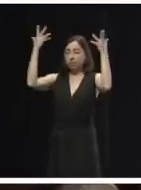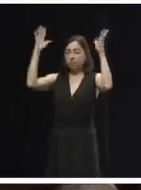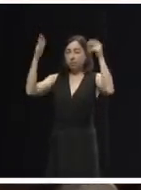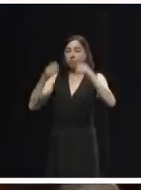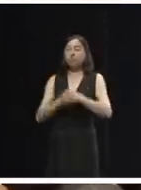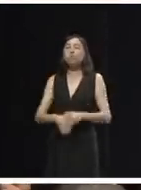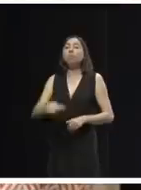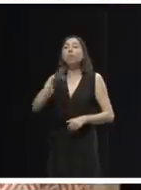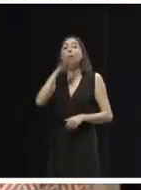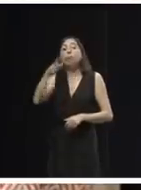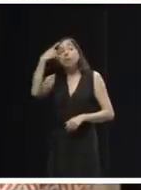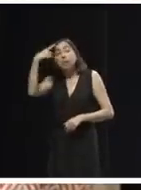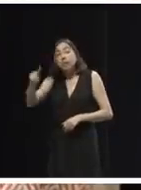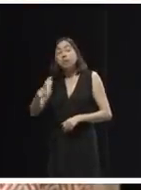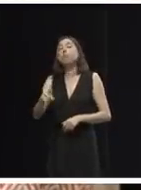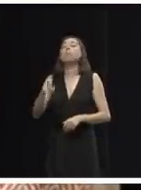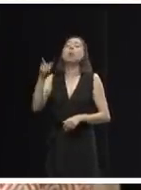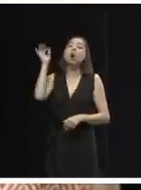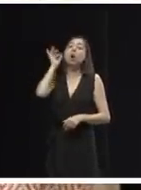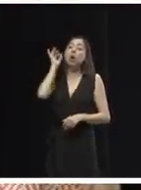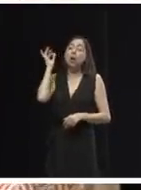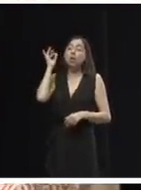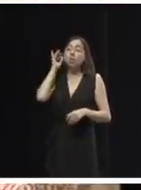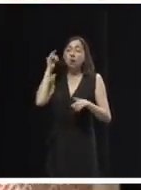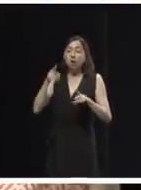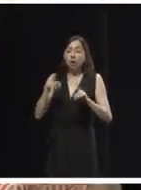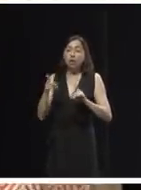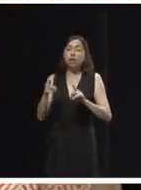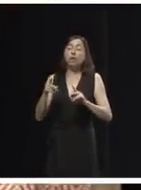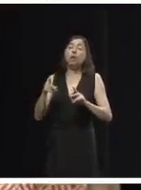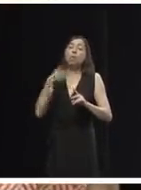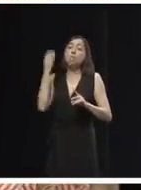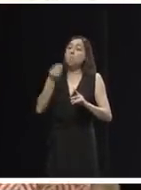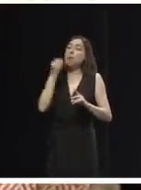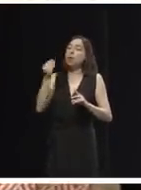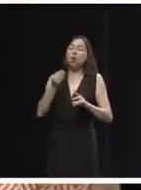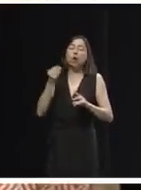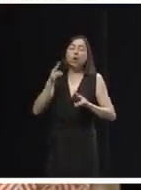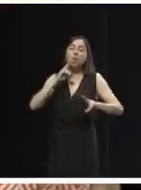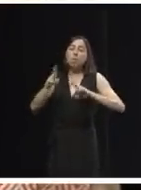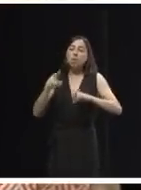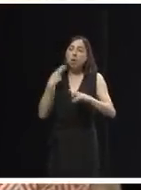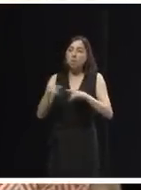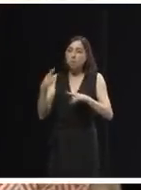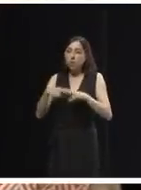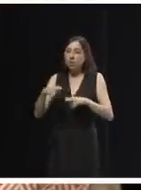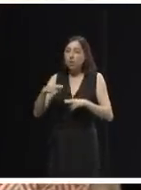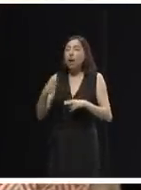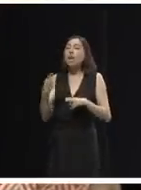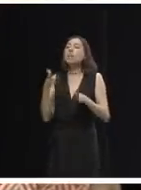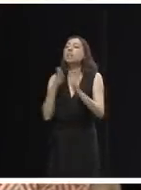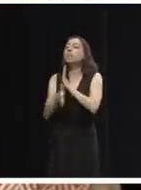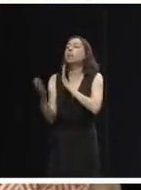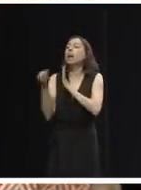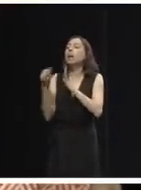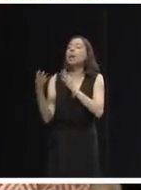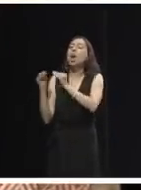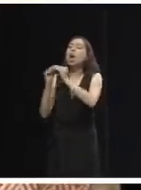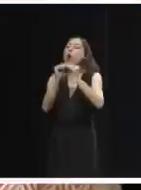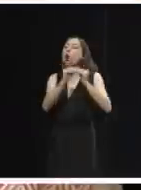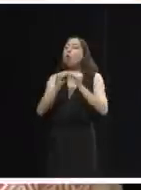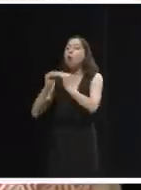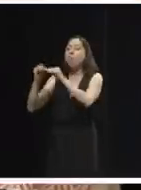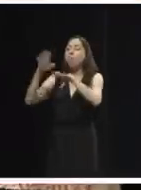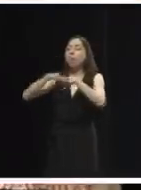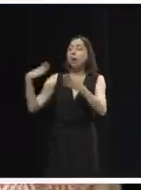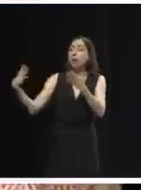Porque sabemos que la mejor propuesta política para este país no es otra cosa que construir lo común para todos todo y sumar en